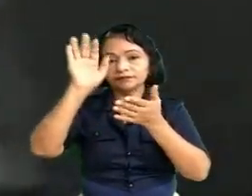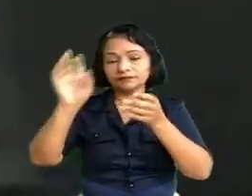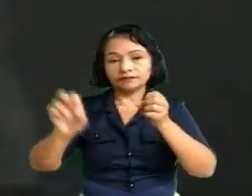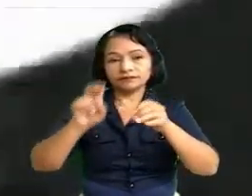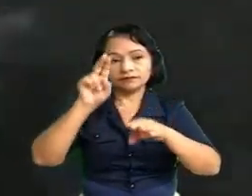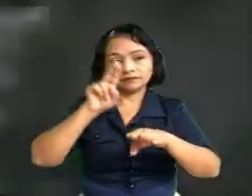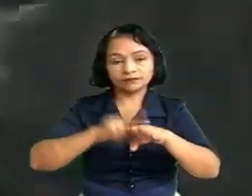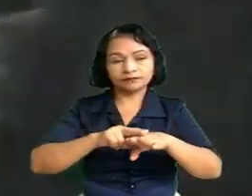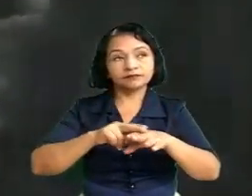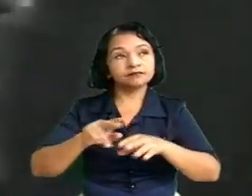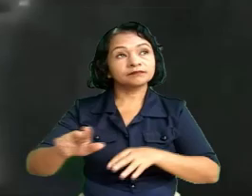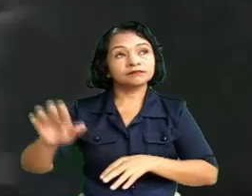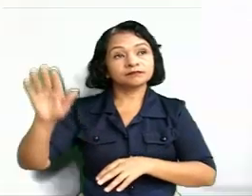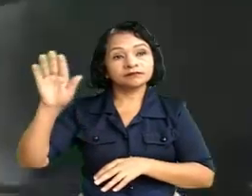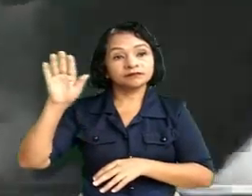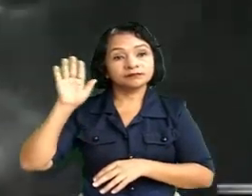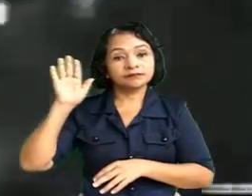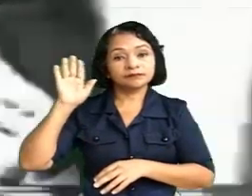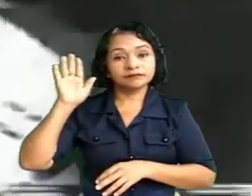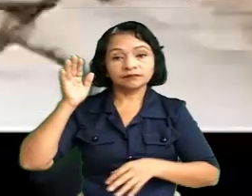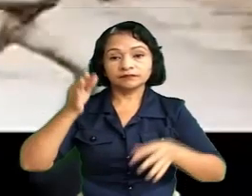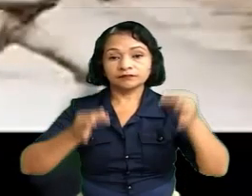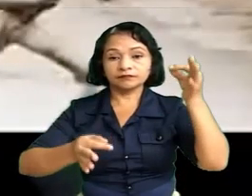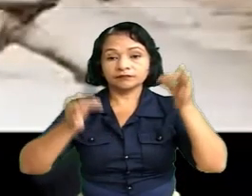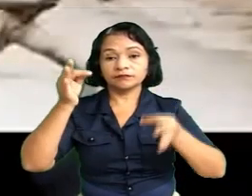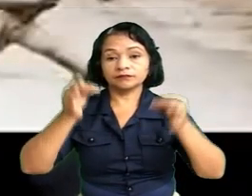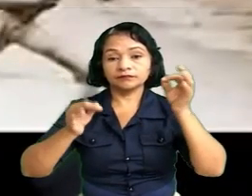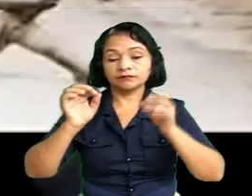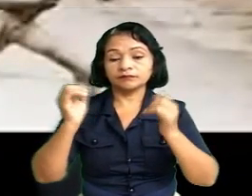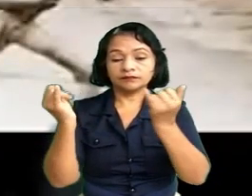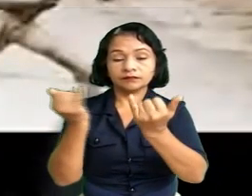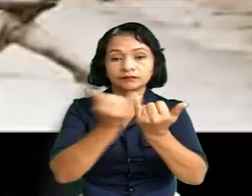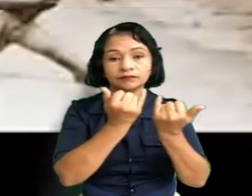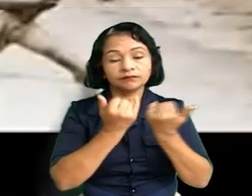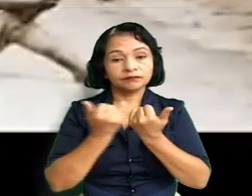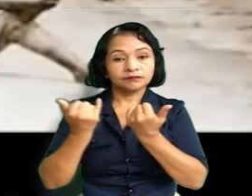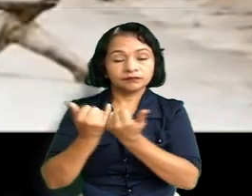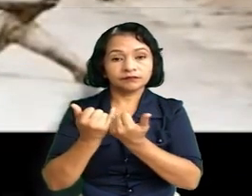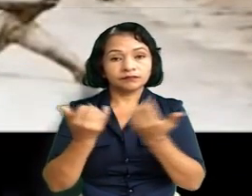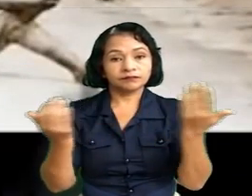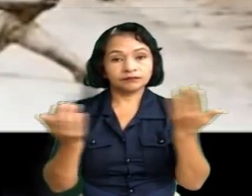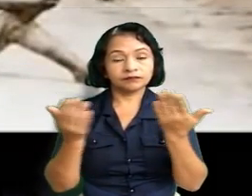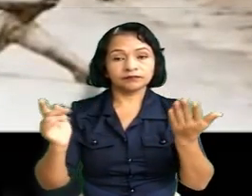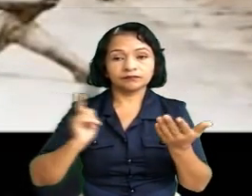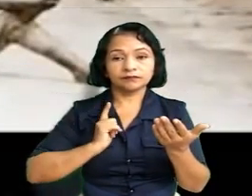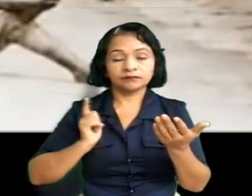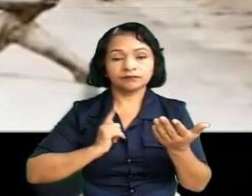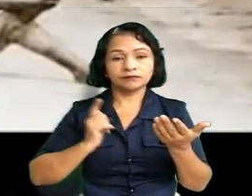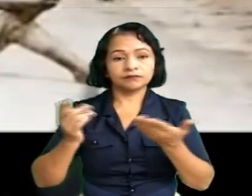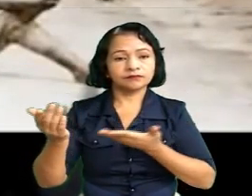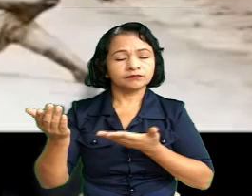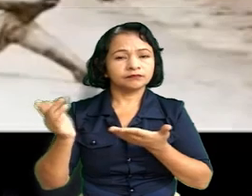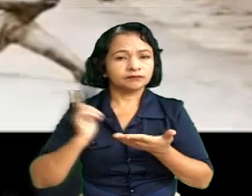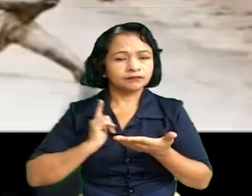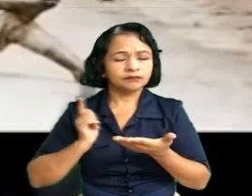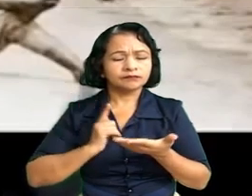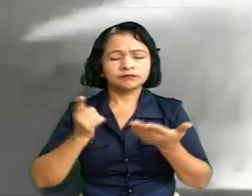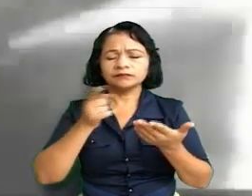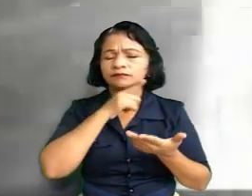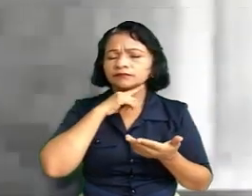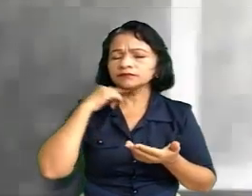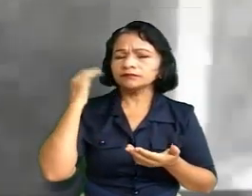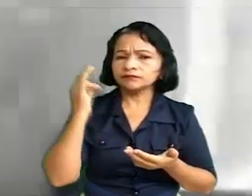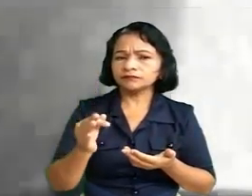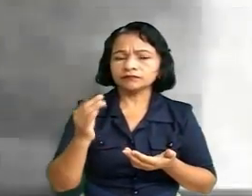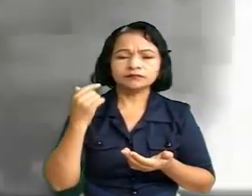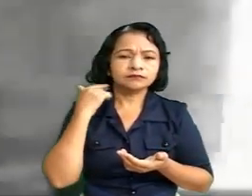de su compromiso con la justicia social y la equidad. O sea, él tenía una conciencia que la reafirmó, como siempre